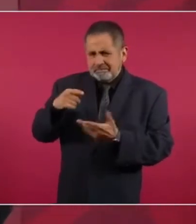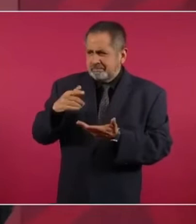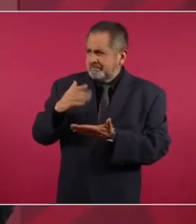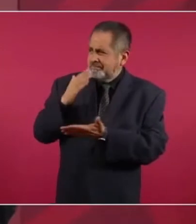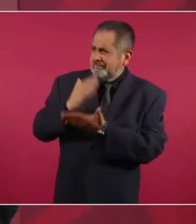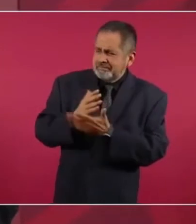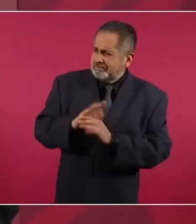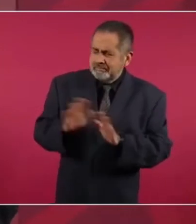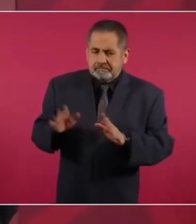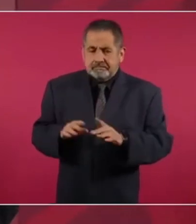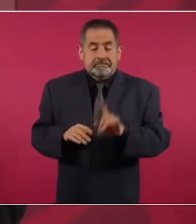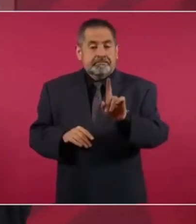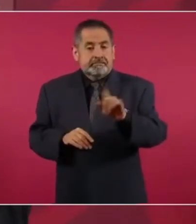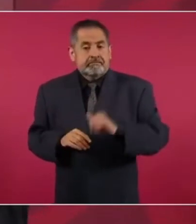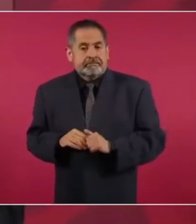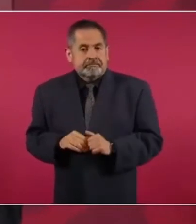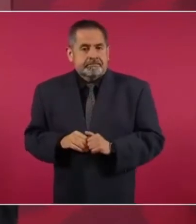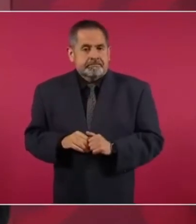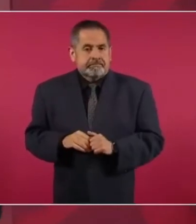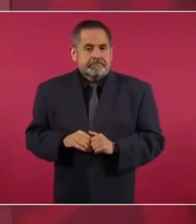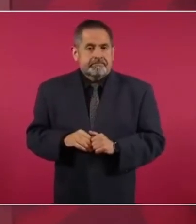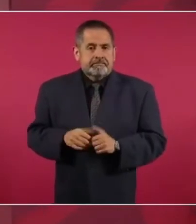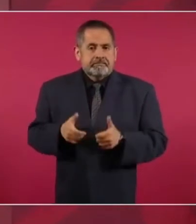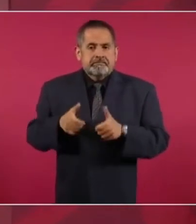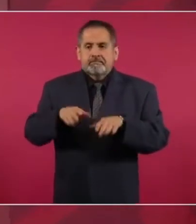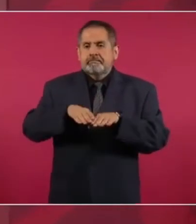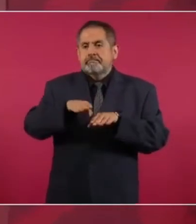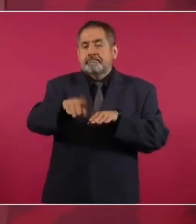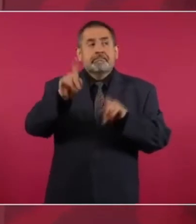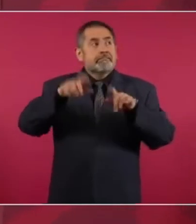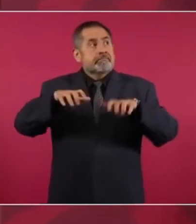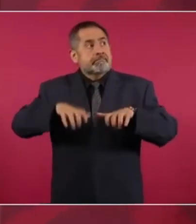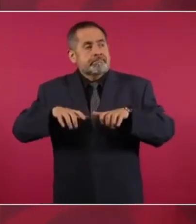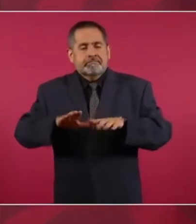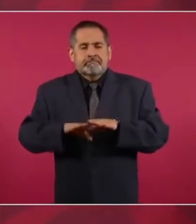cierto, hay bastantes después de la lluvia.